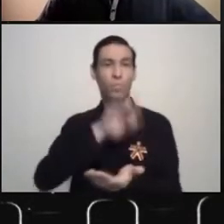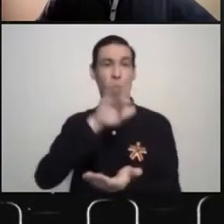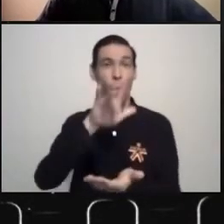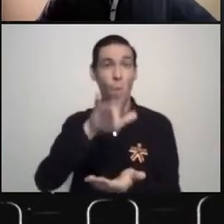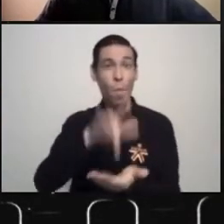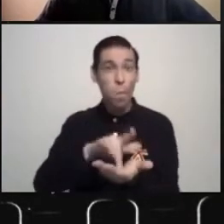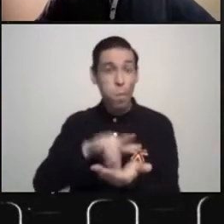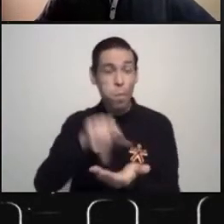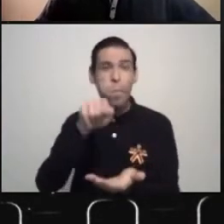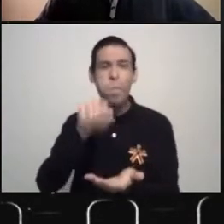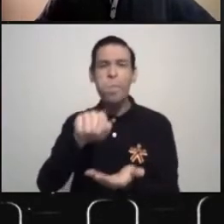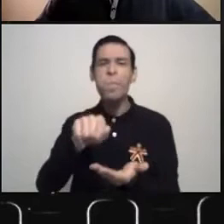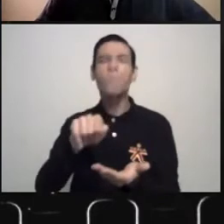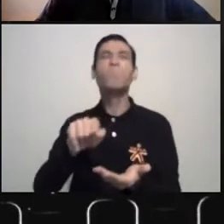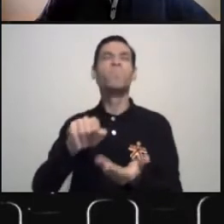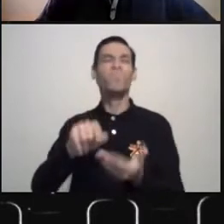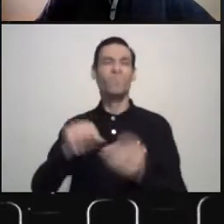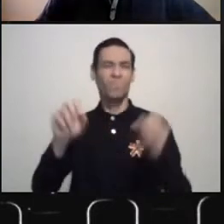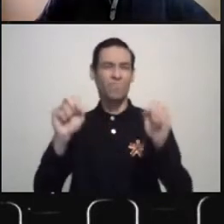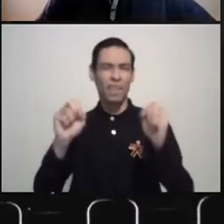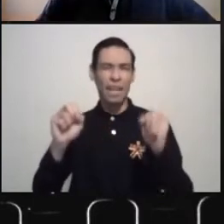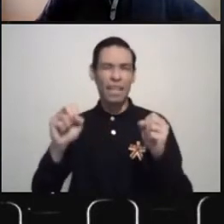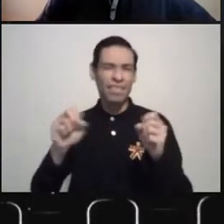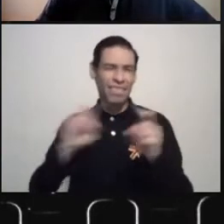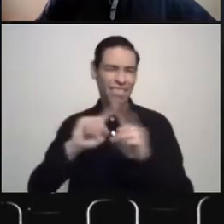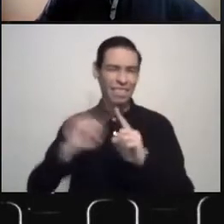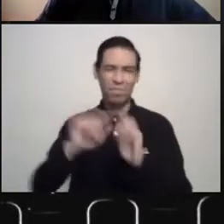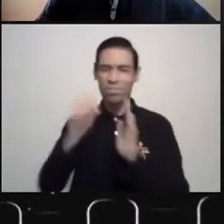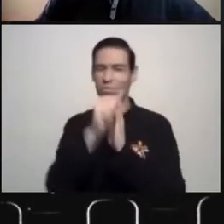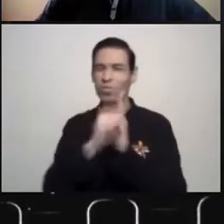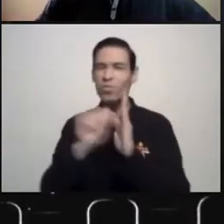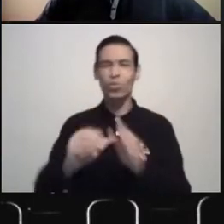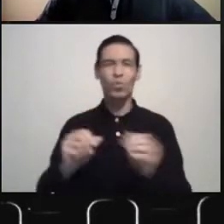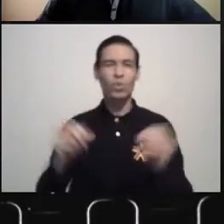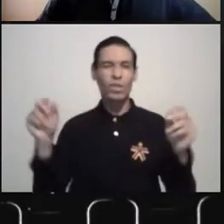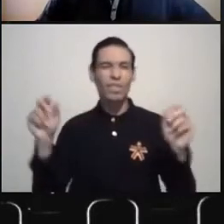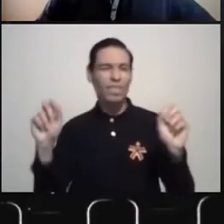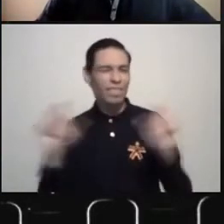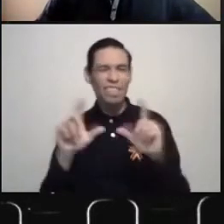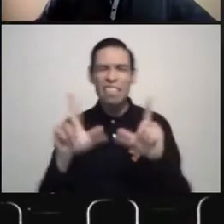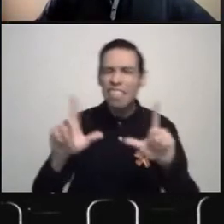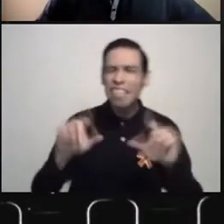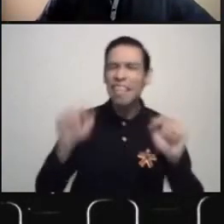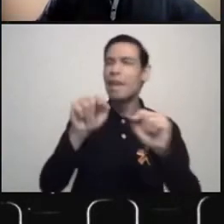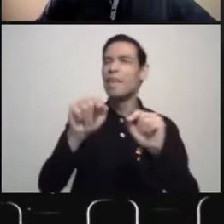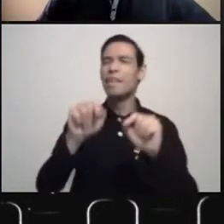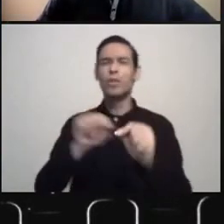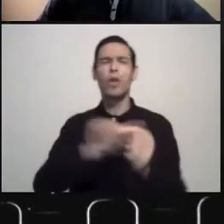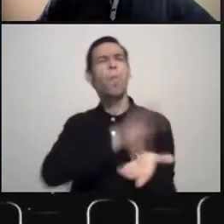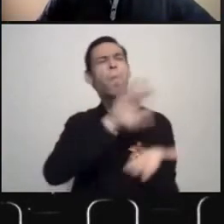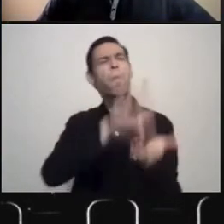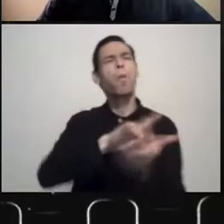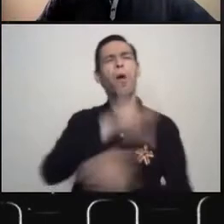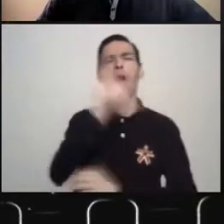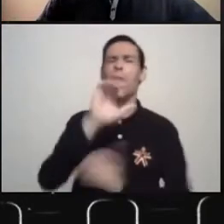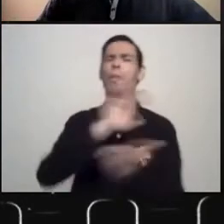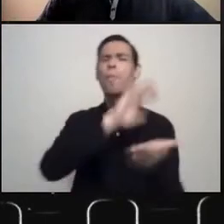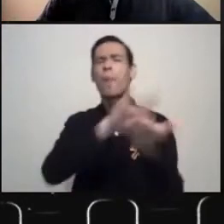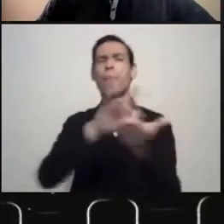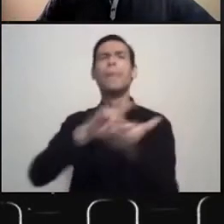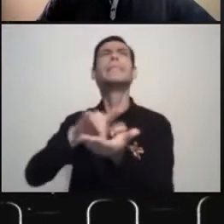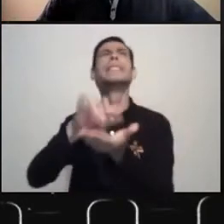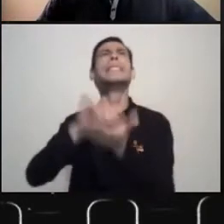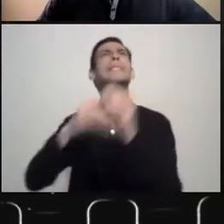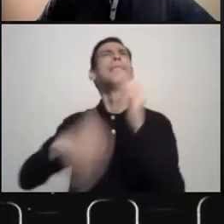María Angélica Mayarino, donde cantábamos, bailábamos, hicimos giras por todo Colombia. Eso fue hace 40